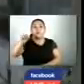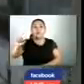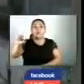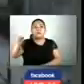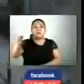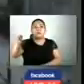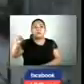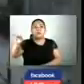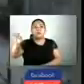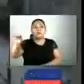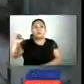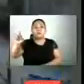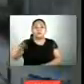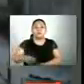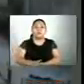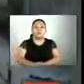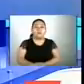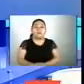para Noticiero Hechos.